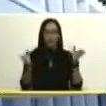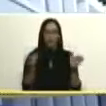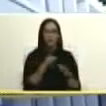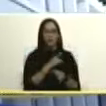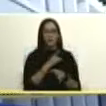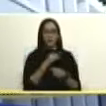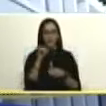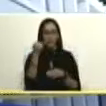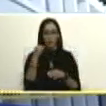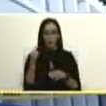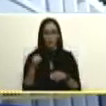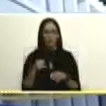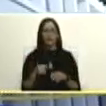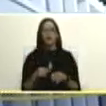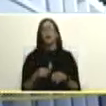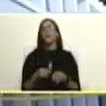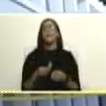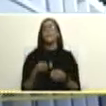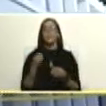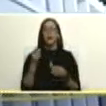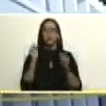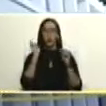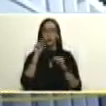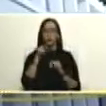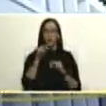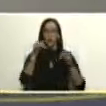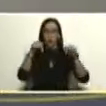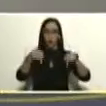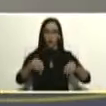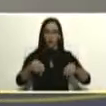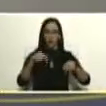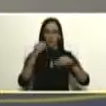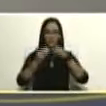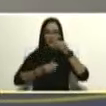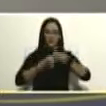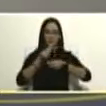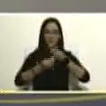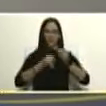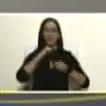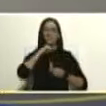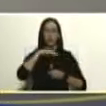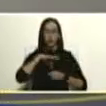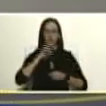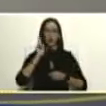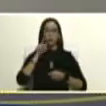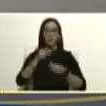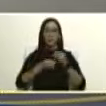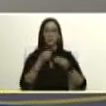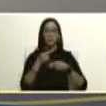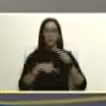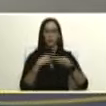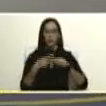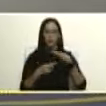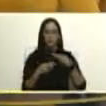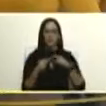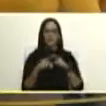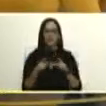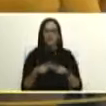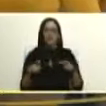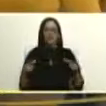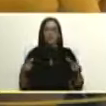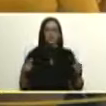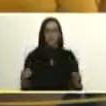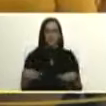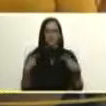Universidad del Zulia. Por eso usted hoy está haciendo historia, usted está haciendo revolución, pero está llenando de júbilo